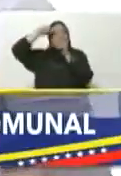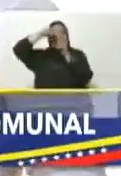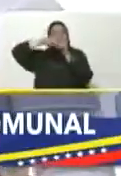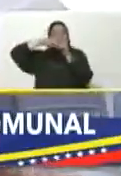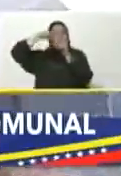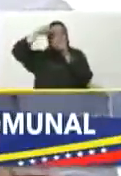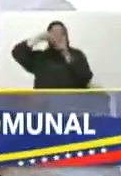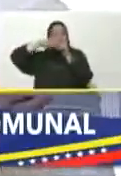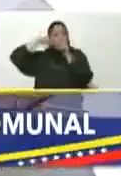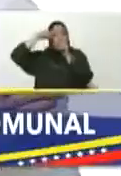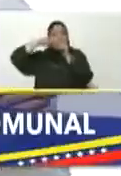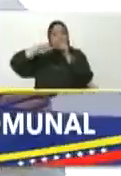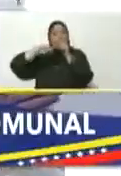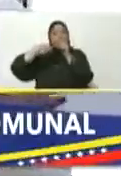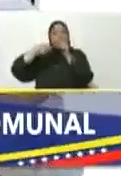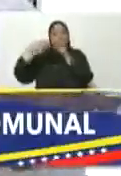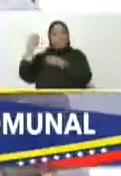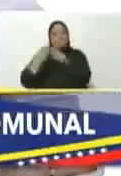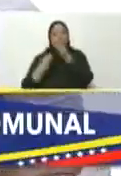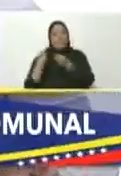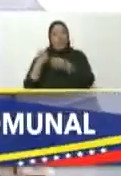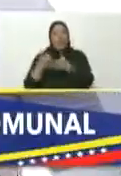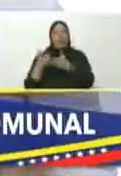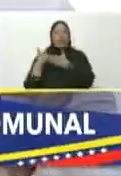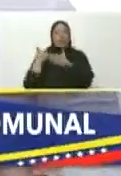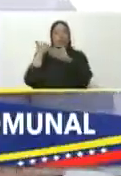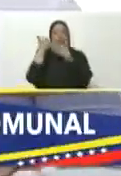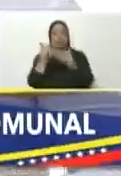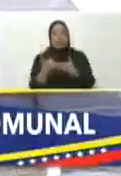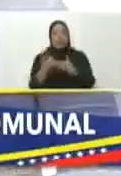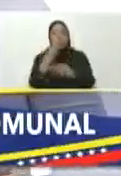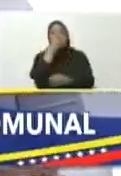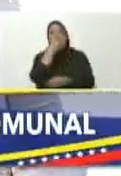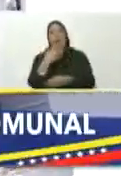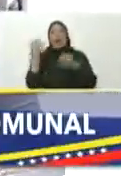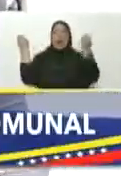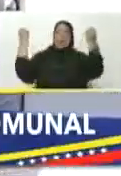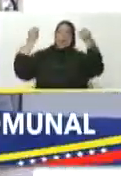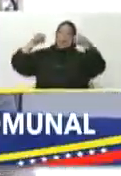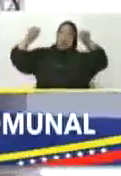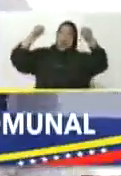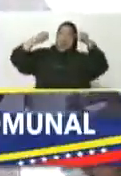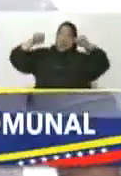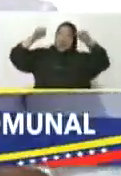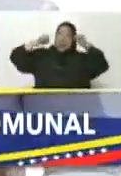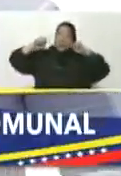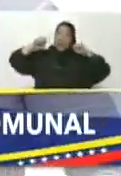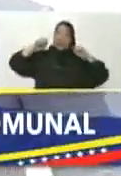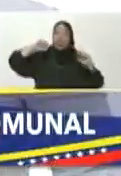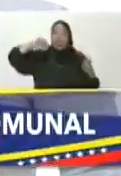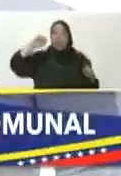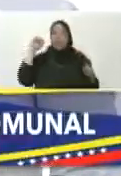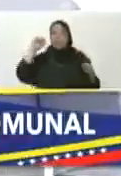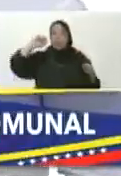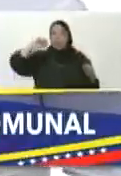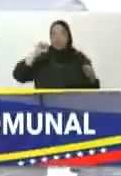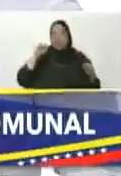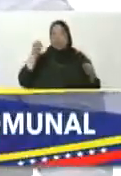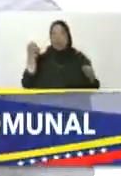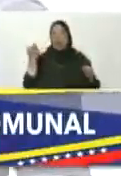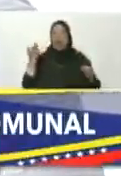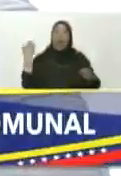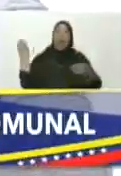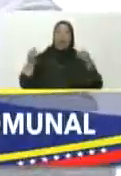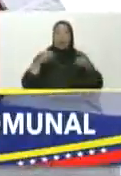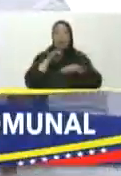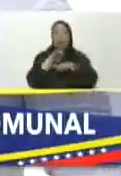una herramienta que nos va a ayudar para las buenas prácticas policiales y la seguridad ciudadana.